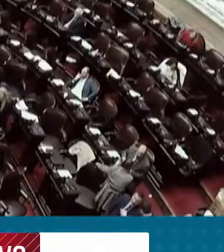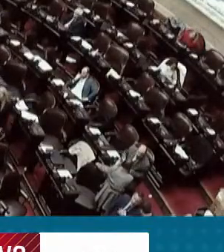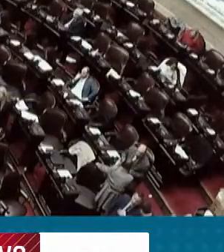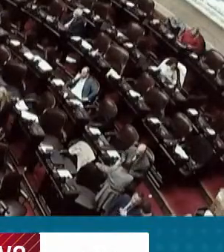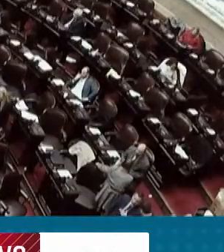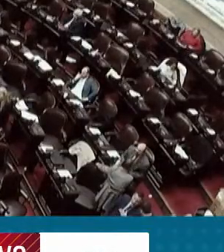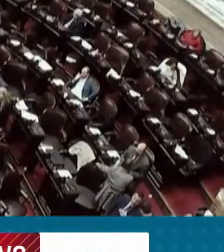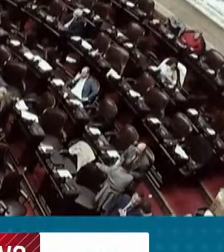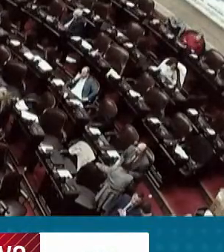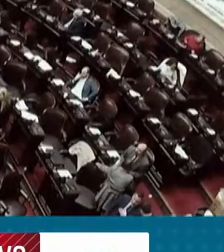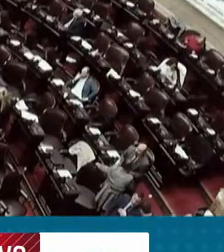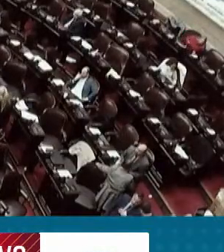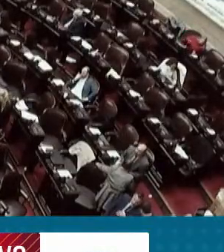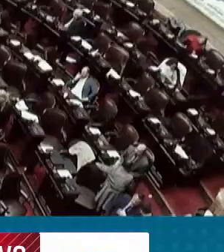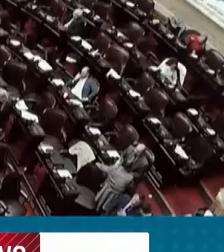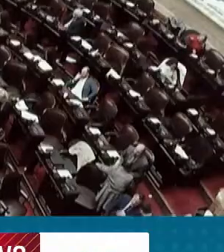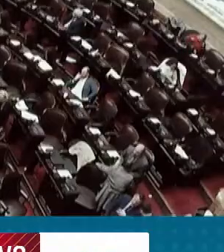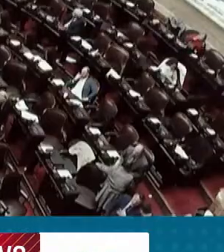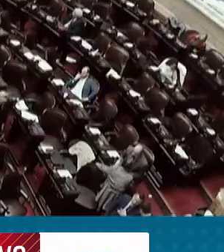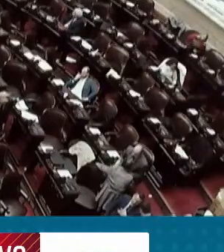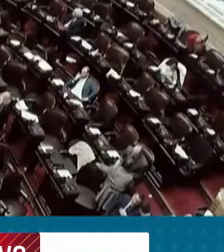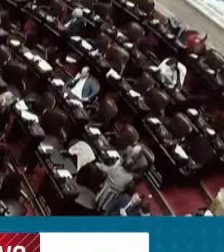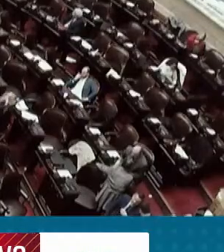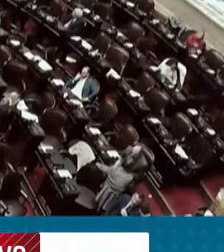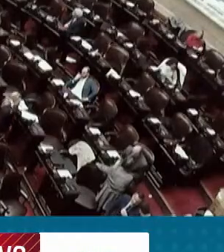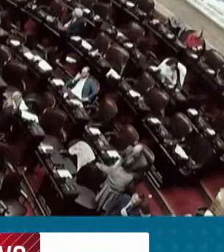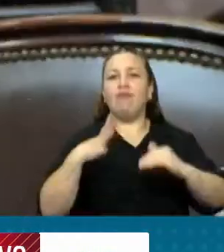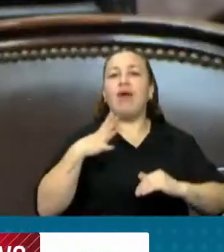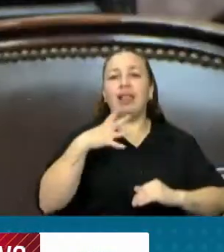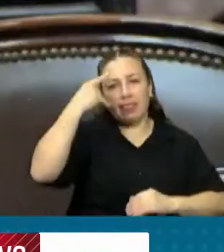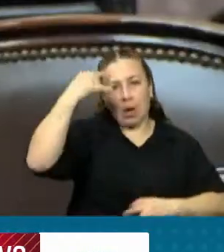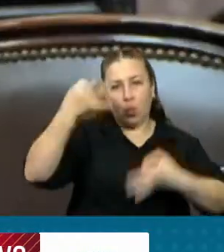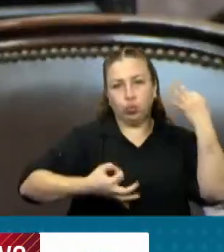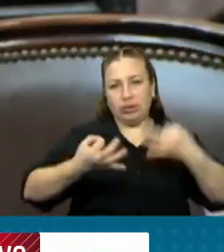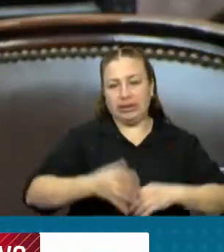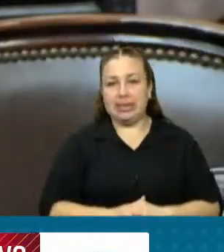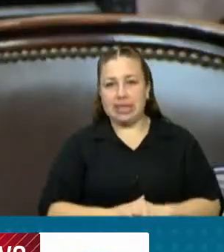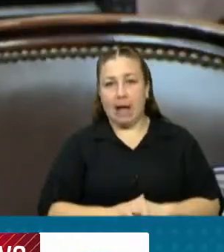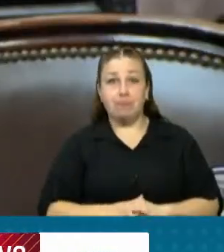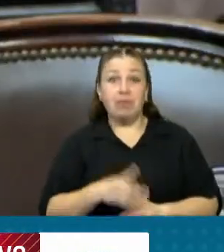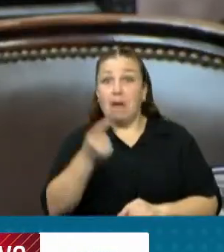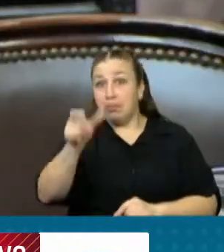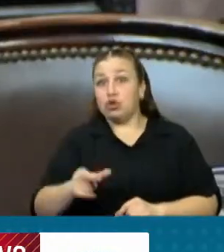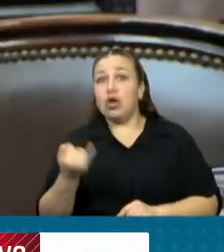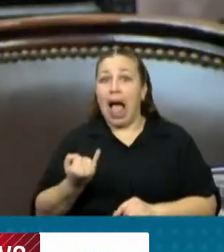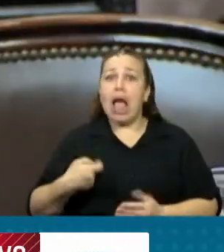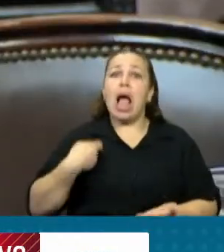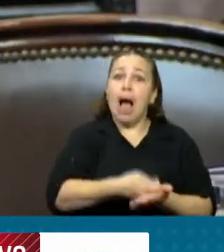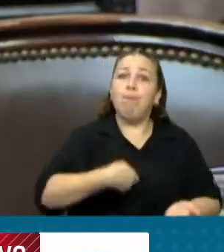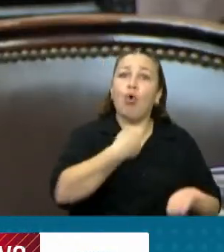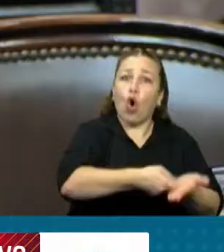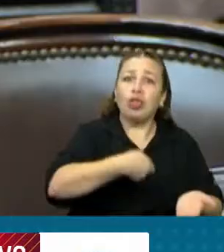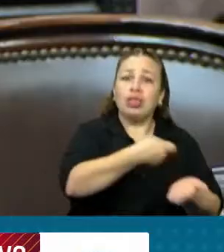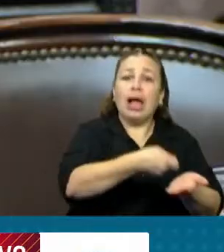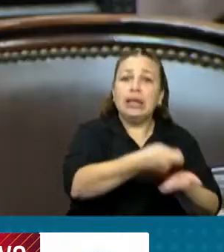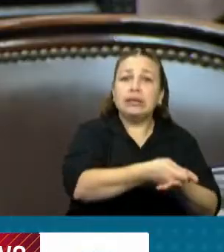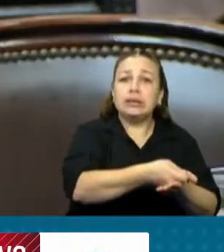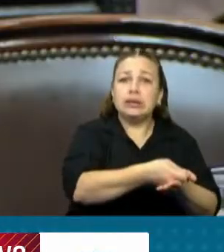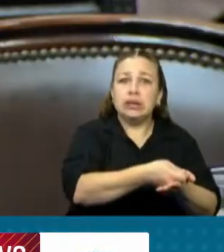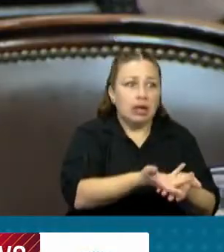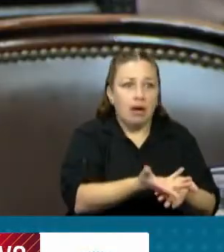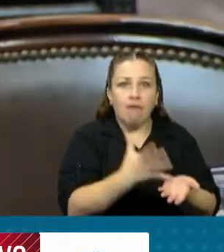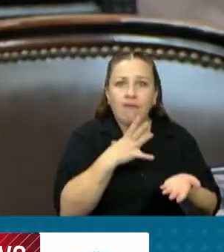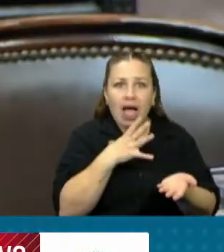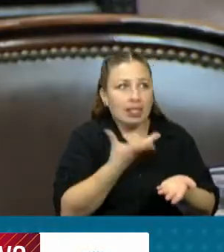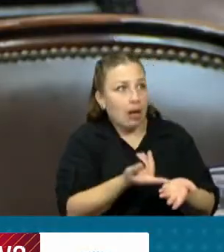él, que era Sarapura, la diputada Sarapura, y me estoy olvidando uno más. Que recordemos, Natalia